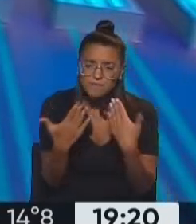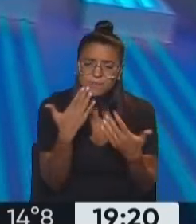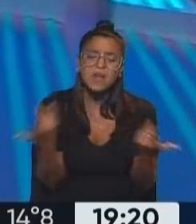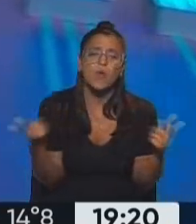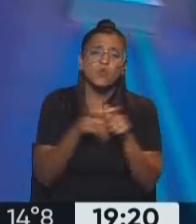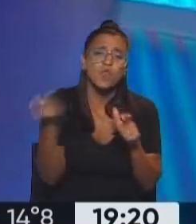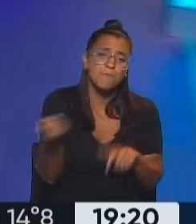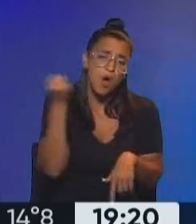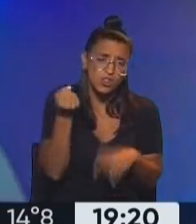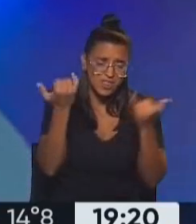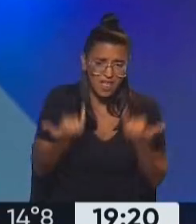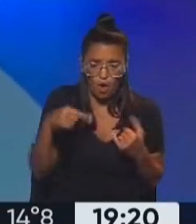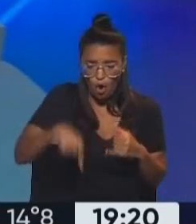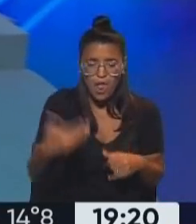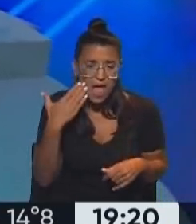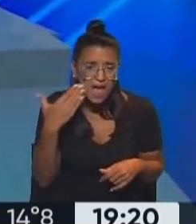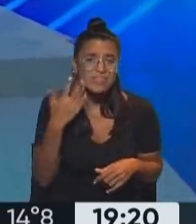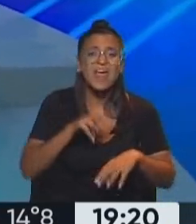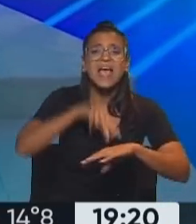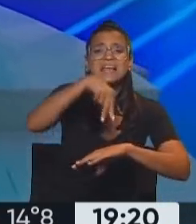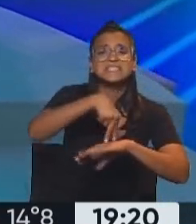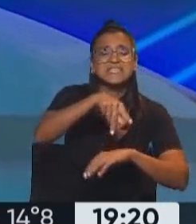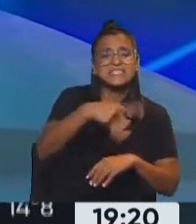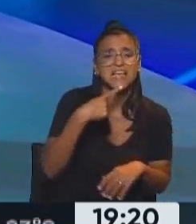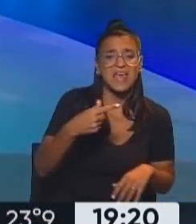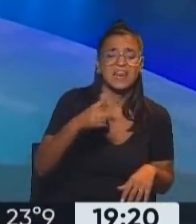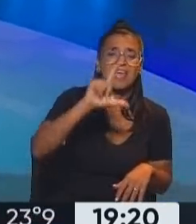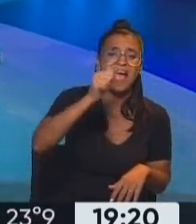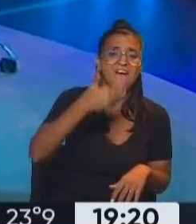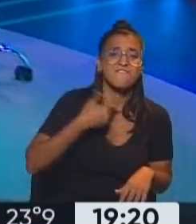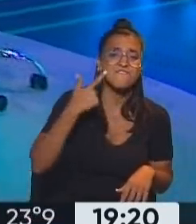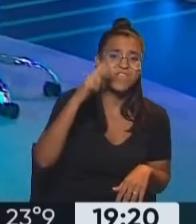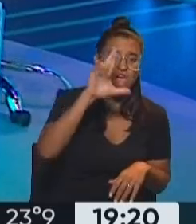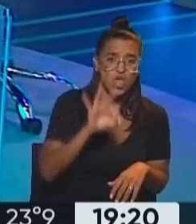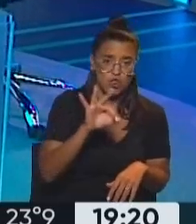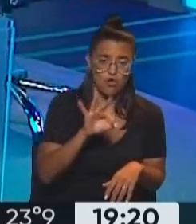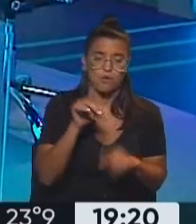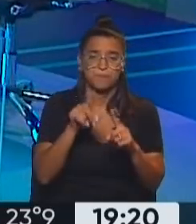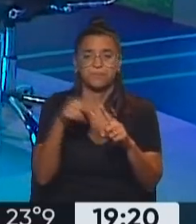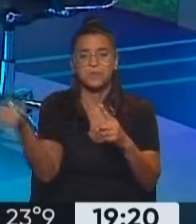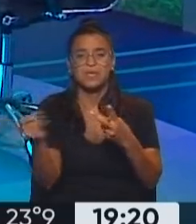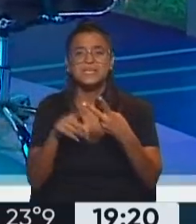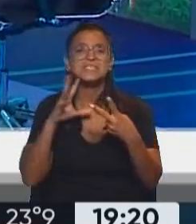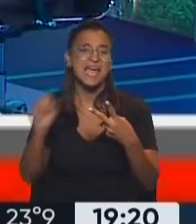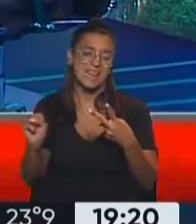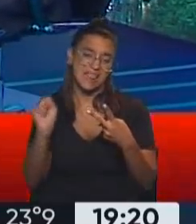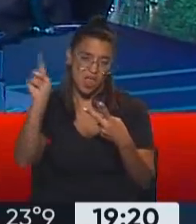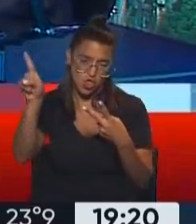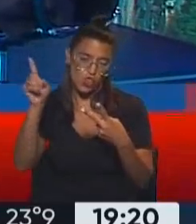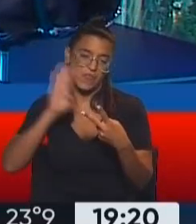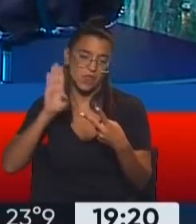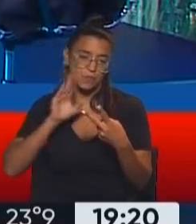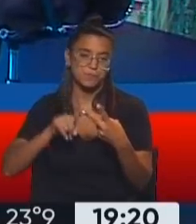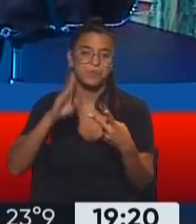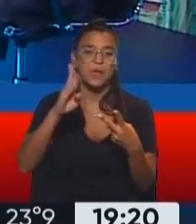una reunión importante que se iba a dar esta tarde entre el canciller argentino, Santiago Cafiero, y su par, aunque tiene el nombre de secretario de Estado, estamos hablando